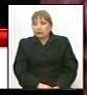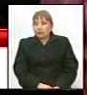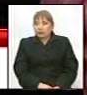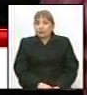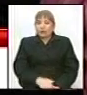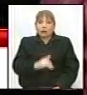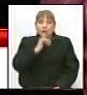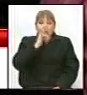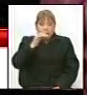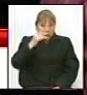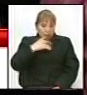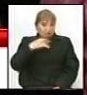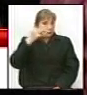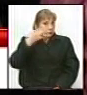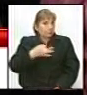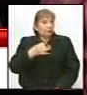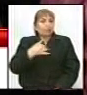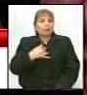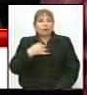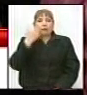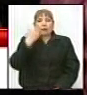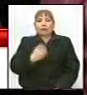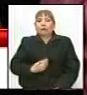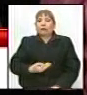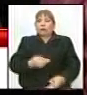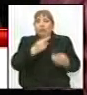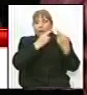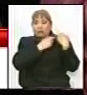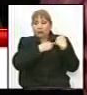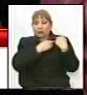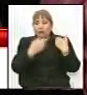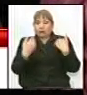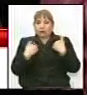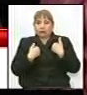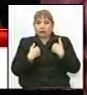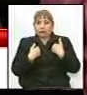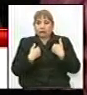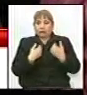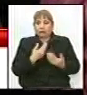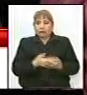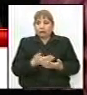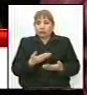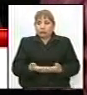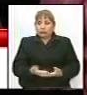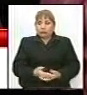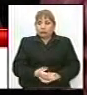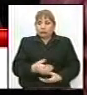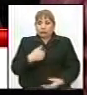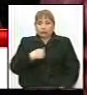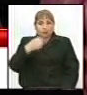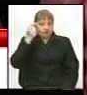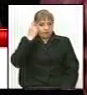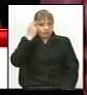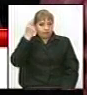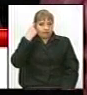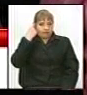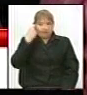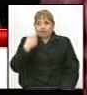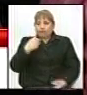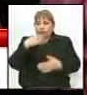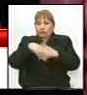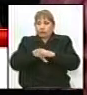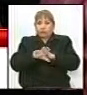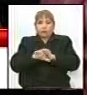Soy consciente de la responsabilidad que tengo sobre los hombros. Soy consciente de haber ingresado a